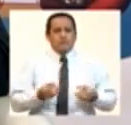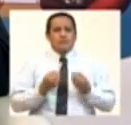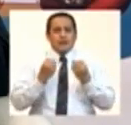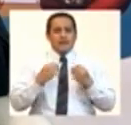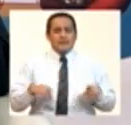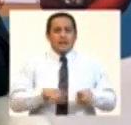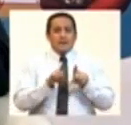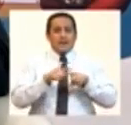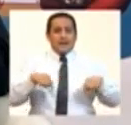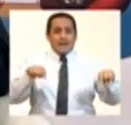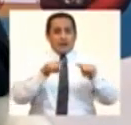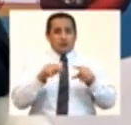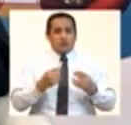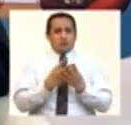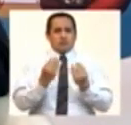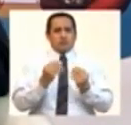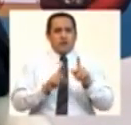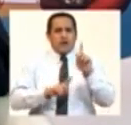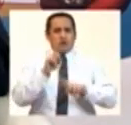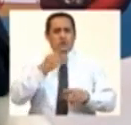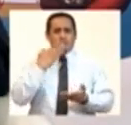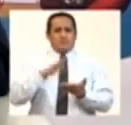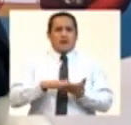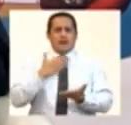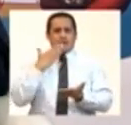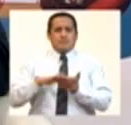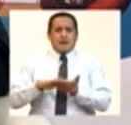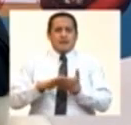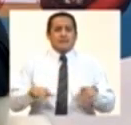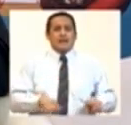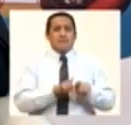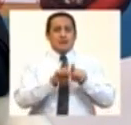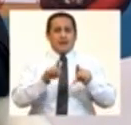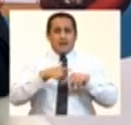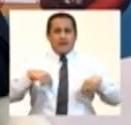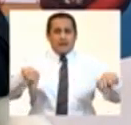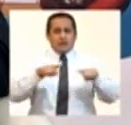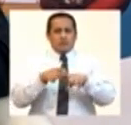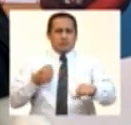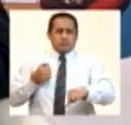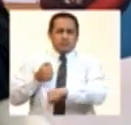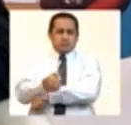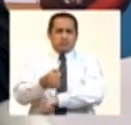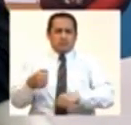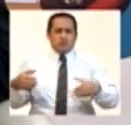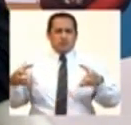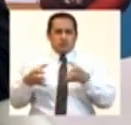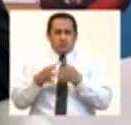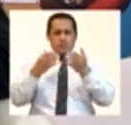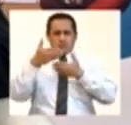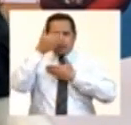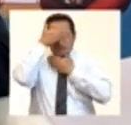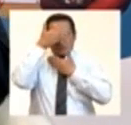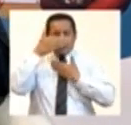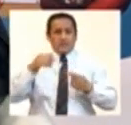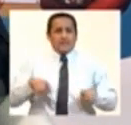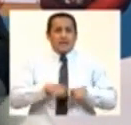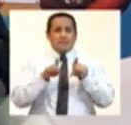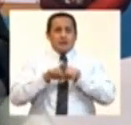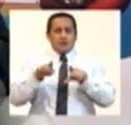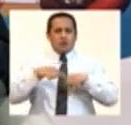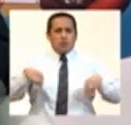con ellas, y así como ellas cometen en excesos, también ellas son las que derrotan a los terroristas. En